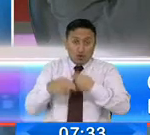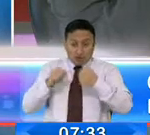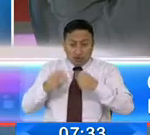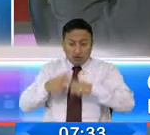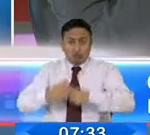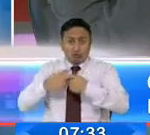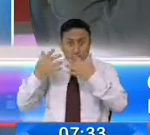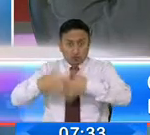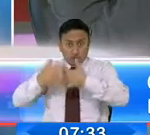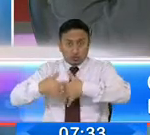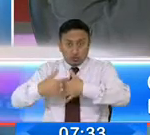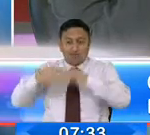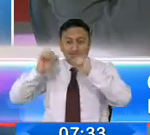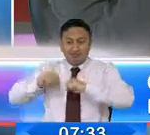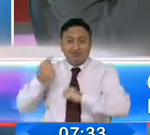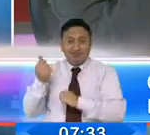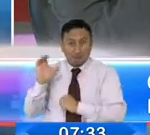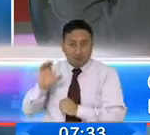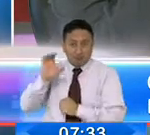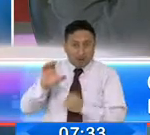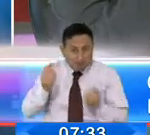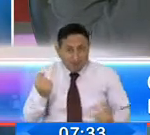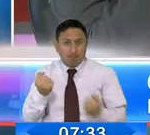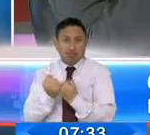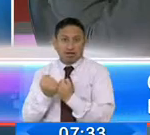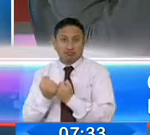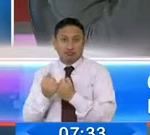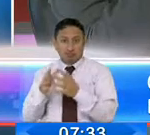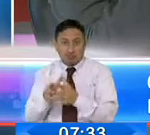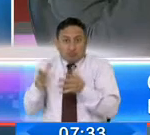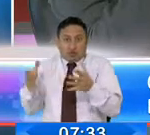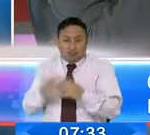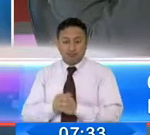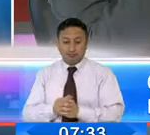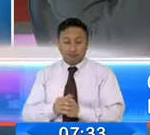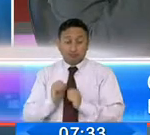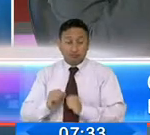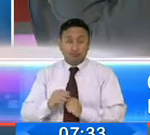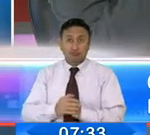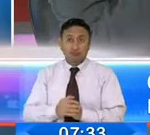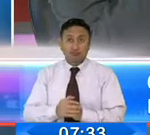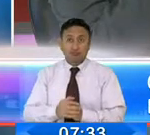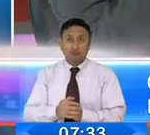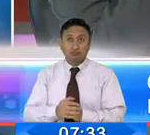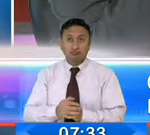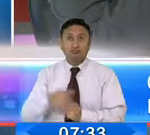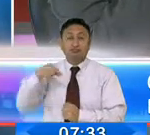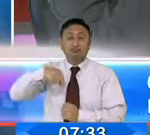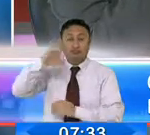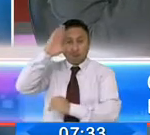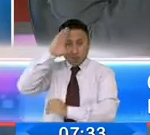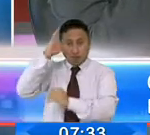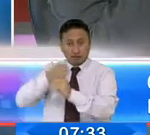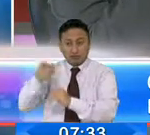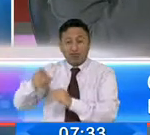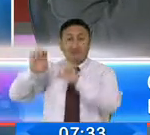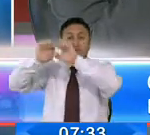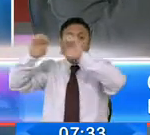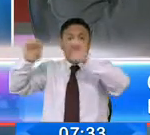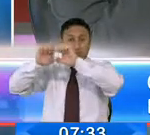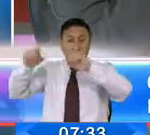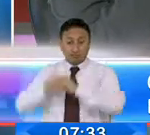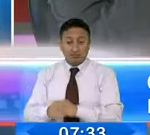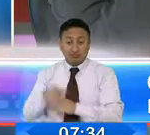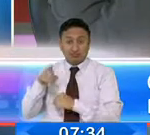que necesitan este aporte. Correcto. A través de una inversión efectiva del fideicomiso. El objetivo es que la empresa aumente, se